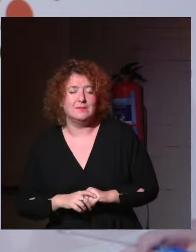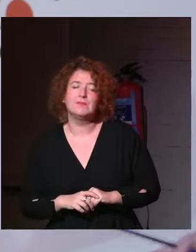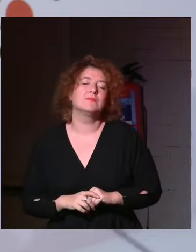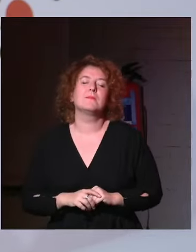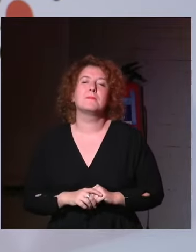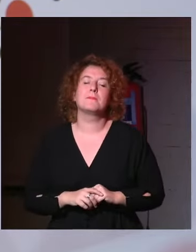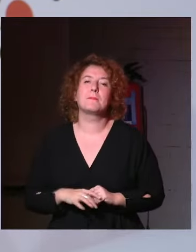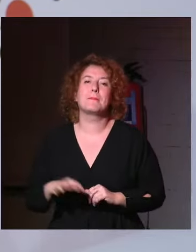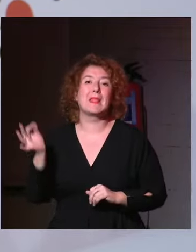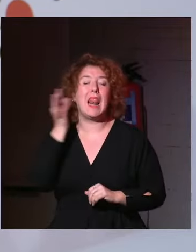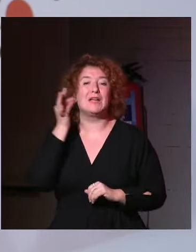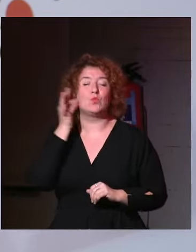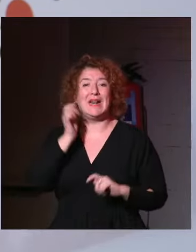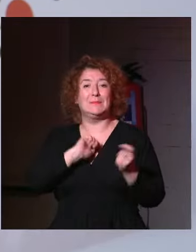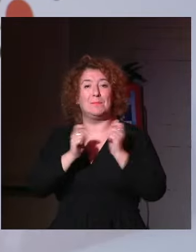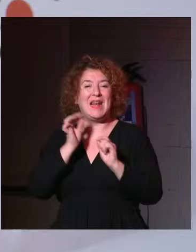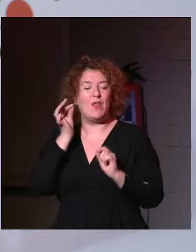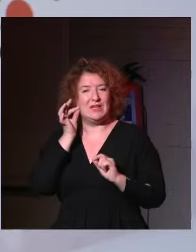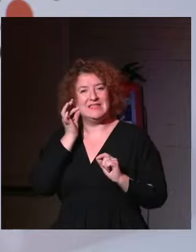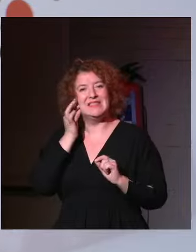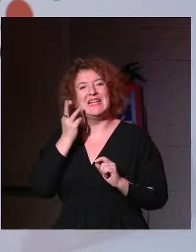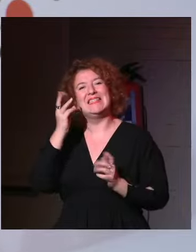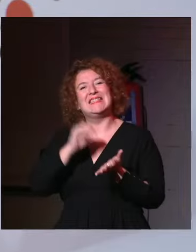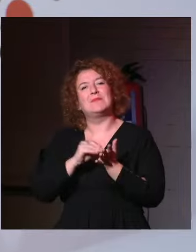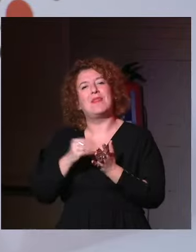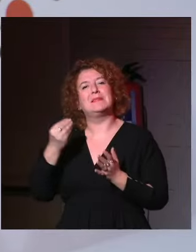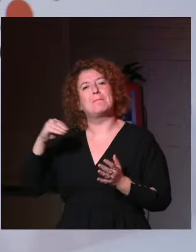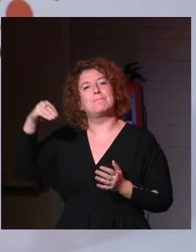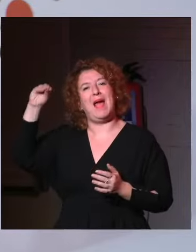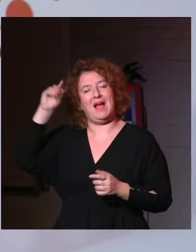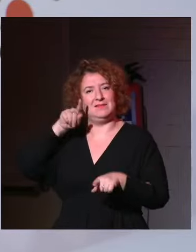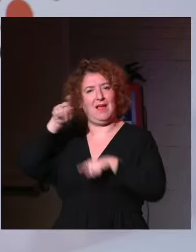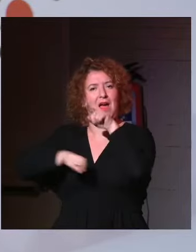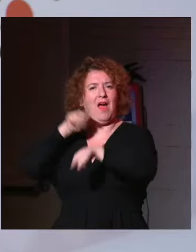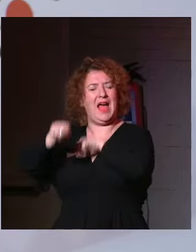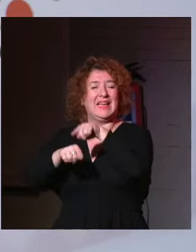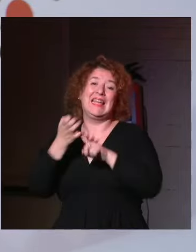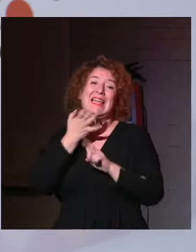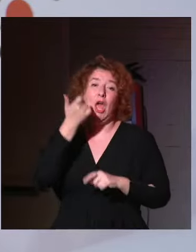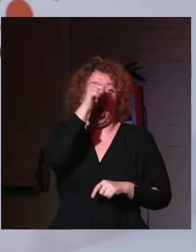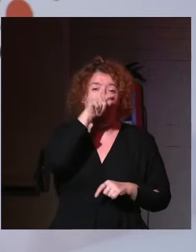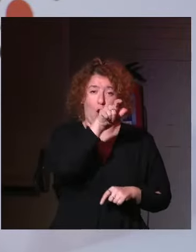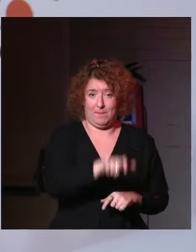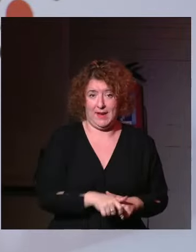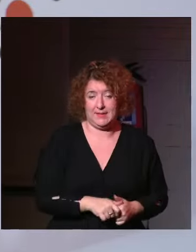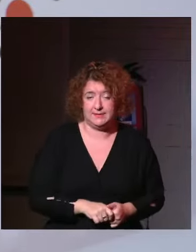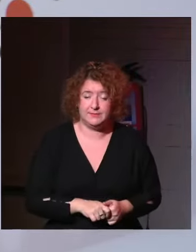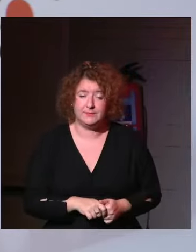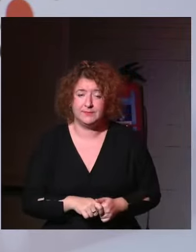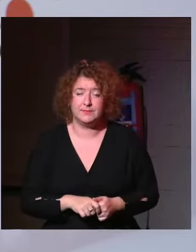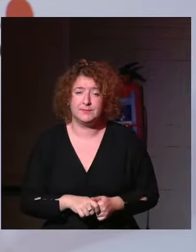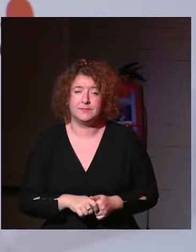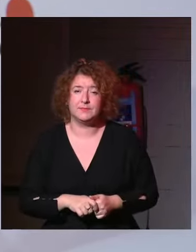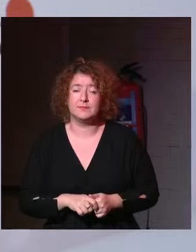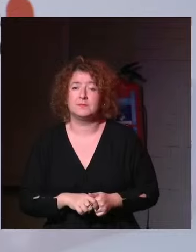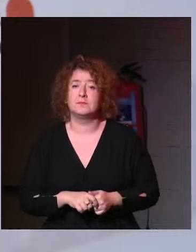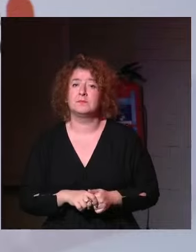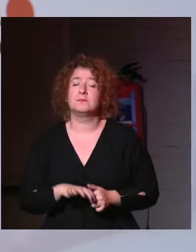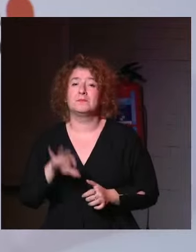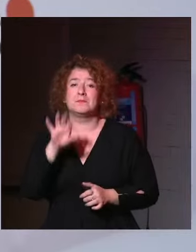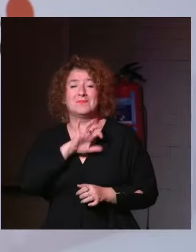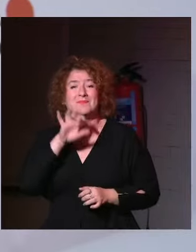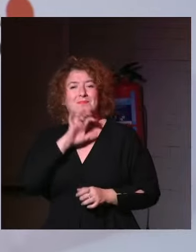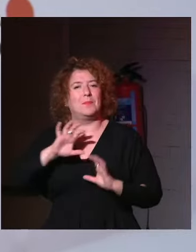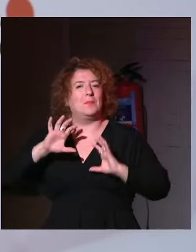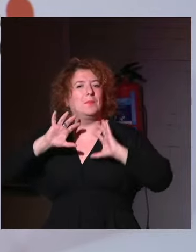periodistas mujeres tres veces más ataques que los periodistas varones además que me parece que las otras